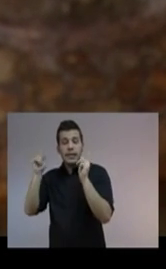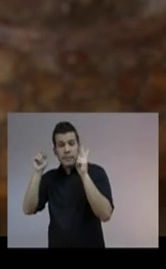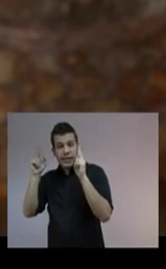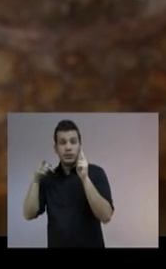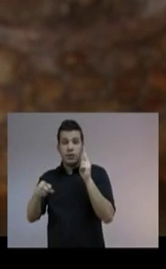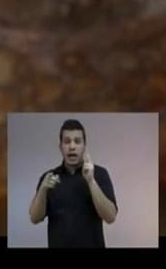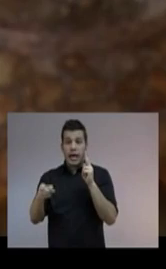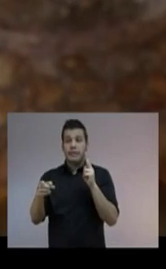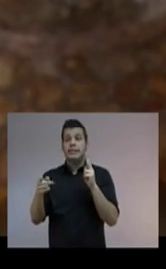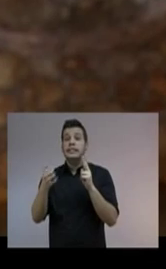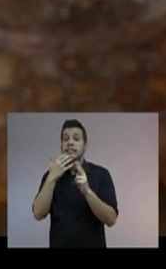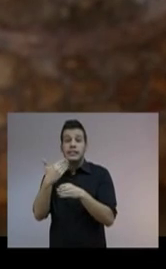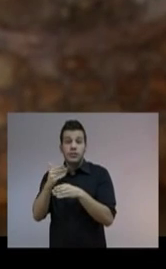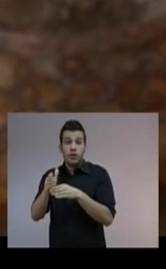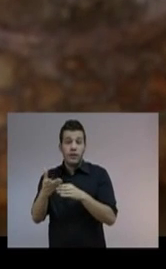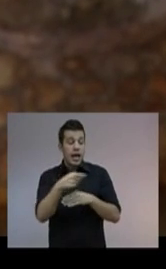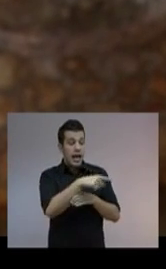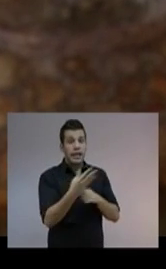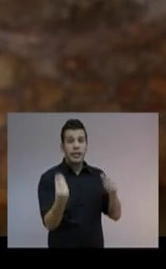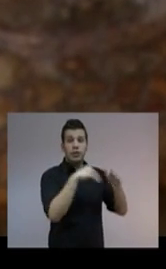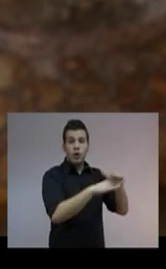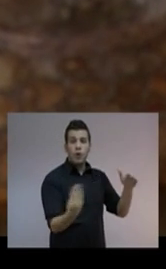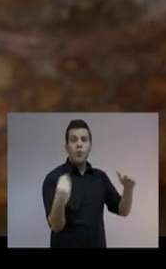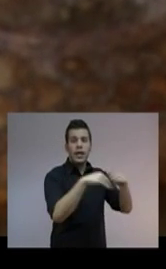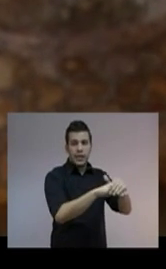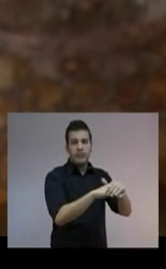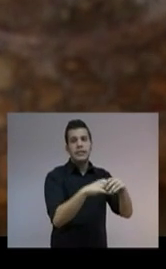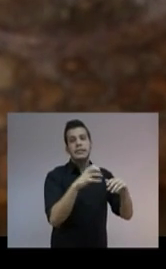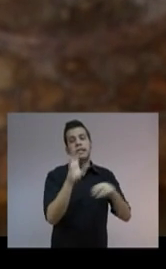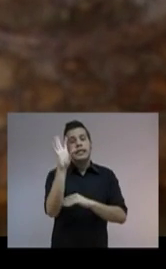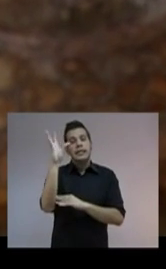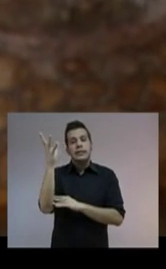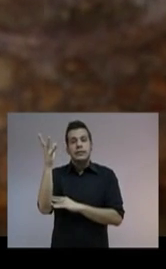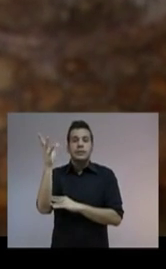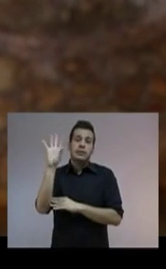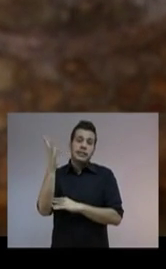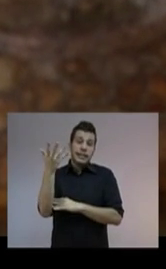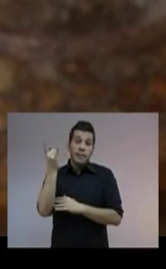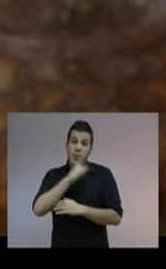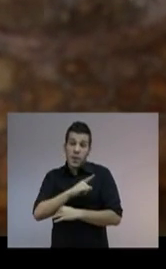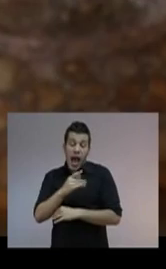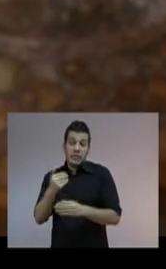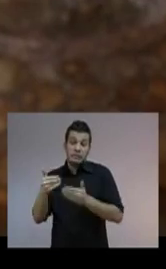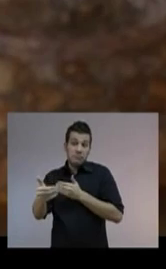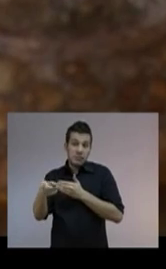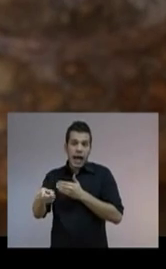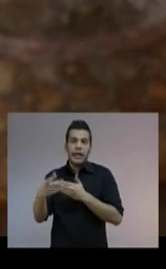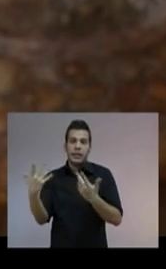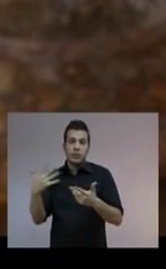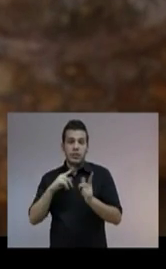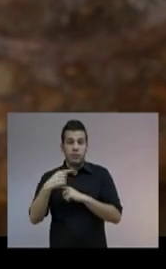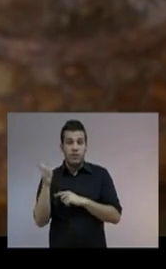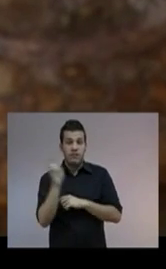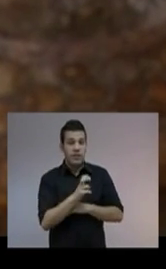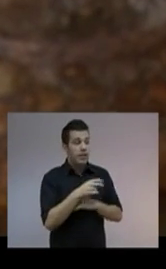los días de mal tiempo venían a recoger excedente para después venderlo a las cofradías